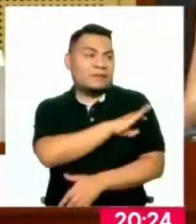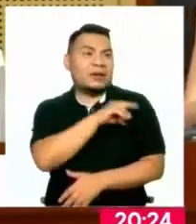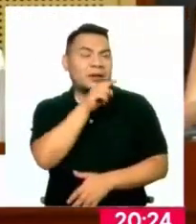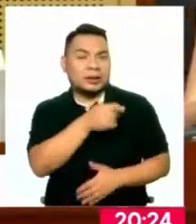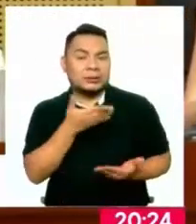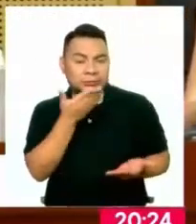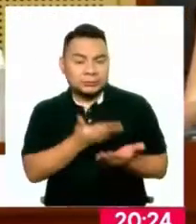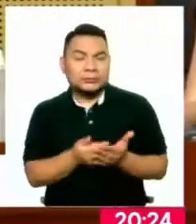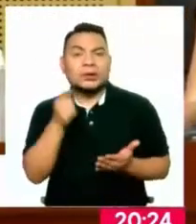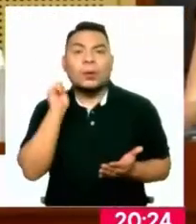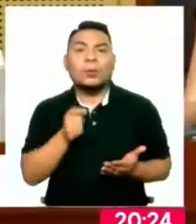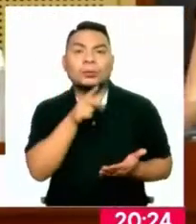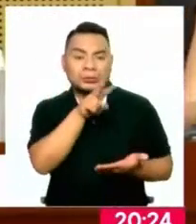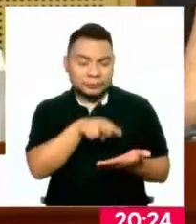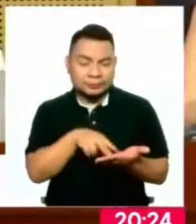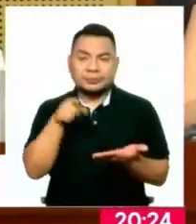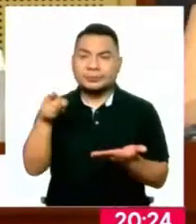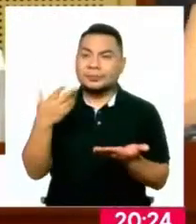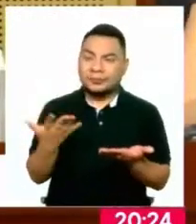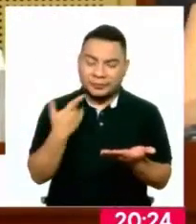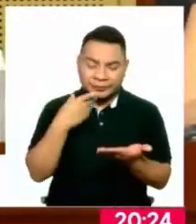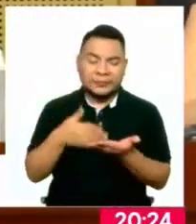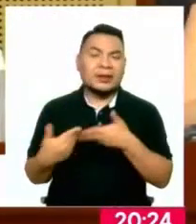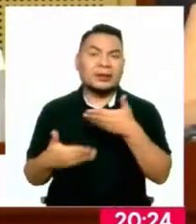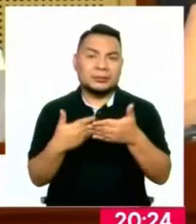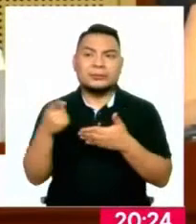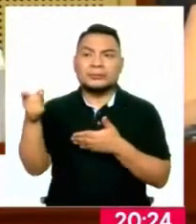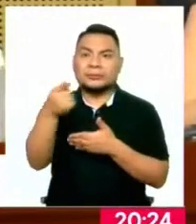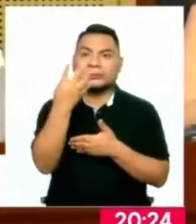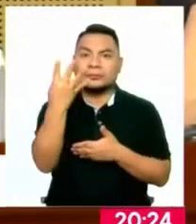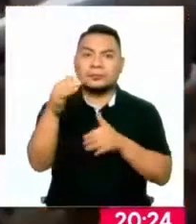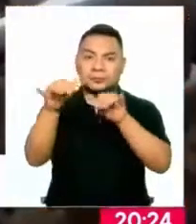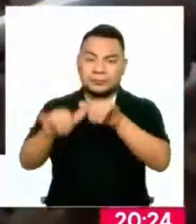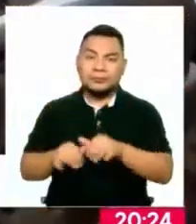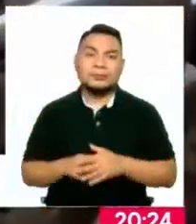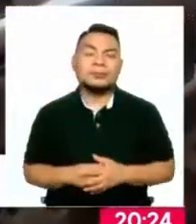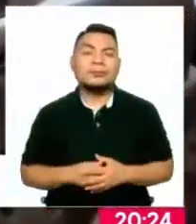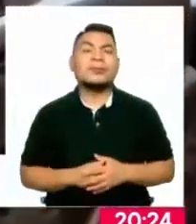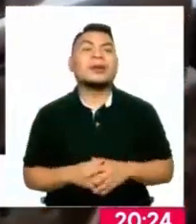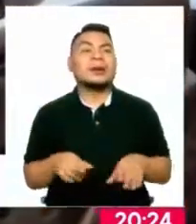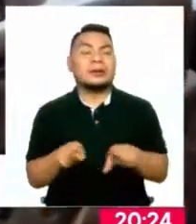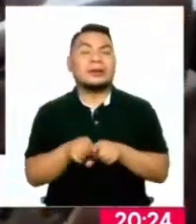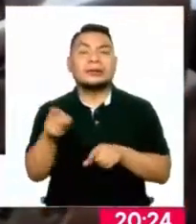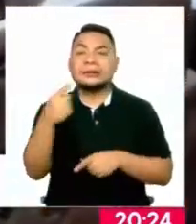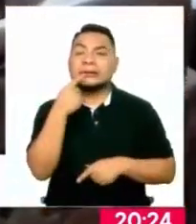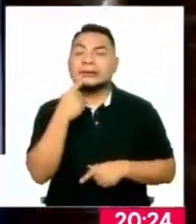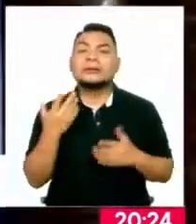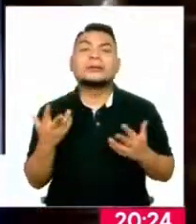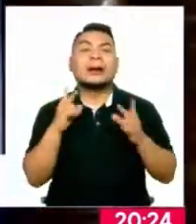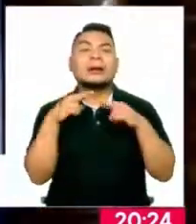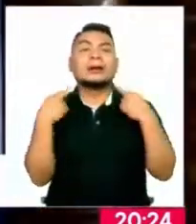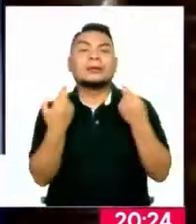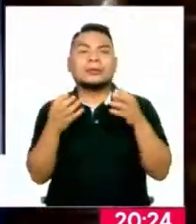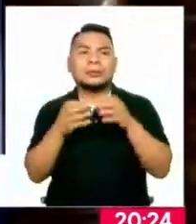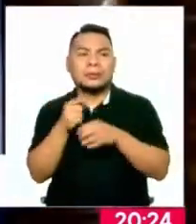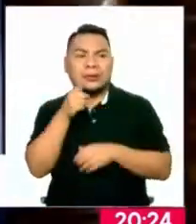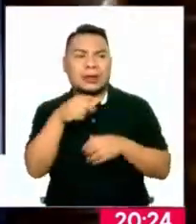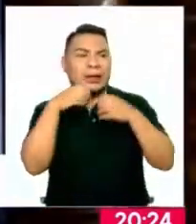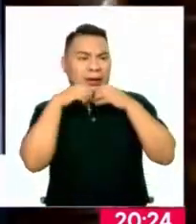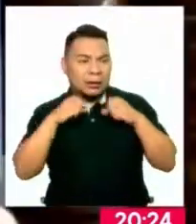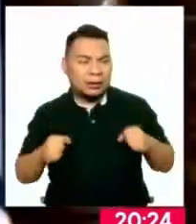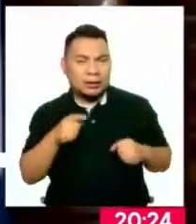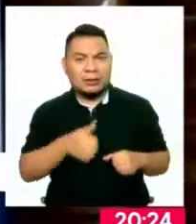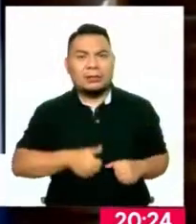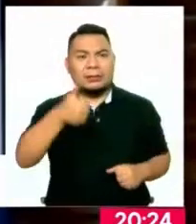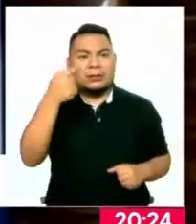para que la acción persecutoria sea severa y sea muy objetiva. También se refirió a la reunión que habría sostenido el secretario general